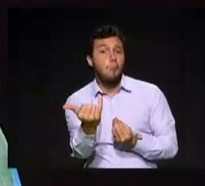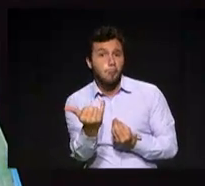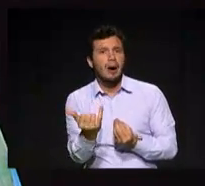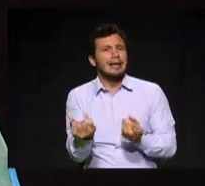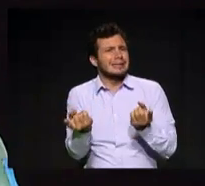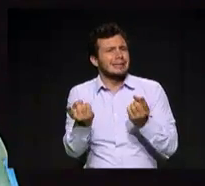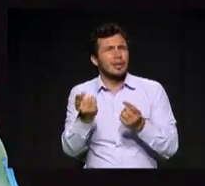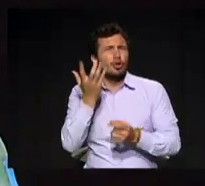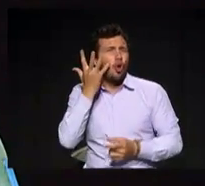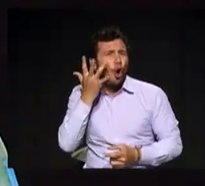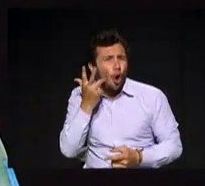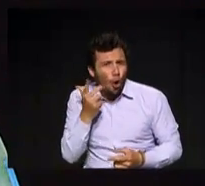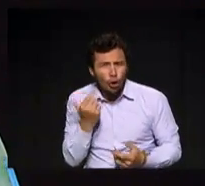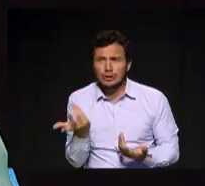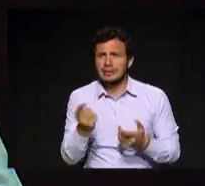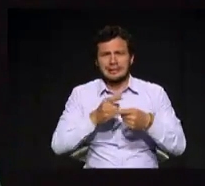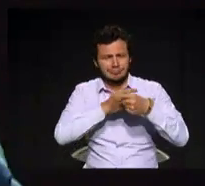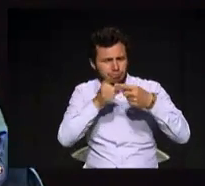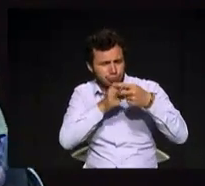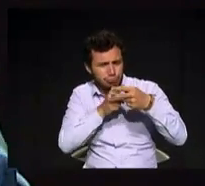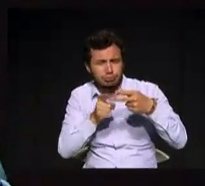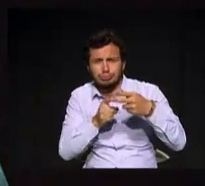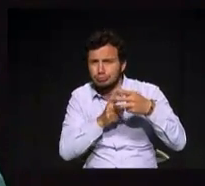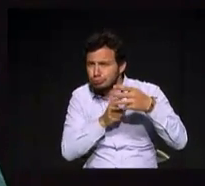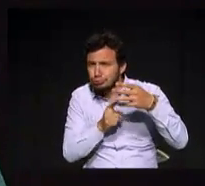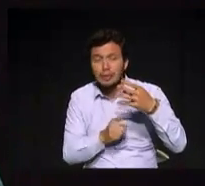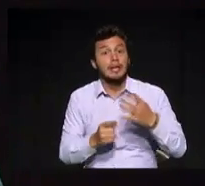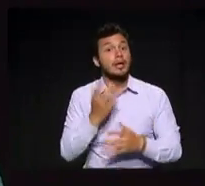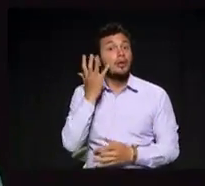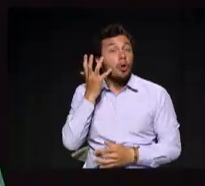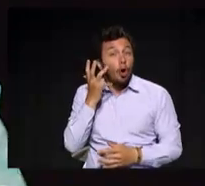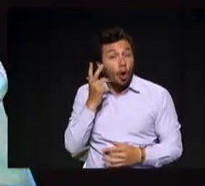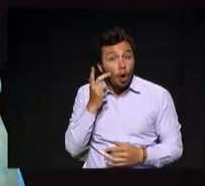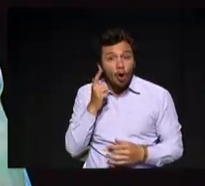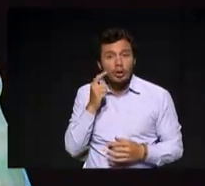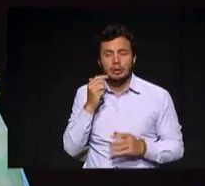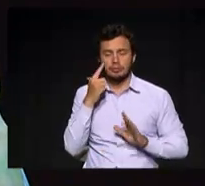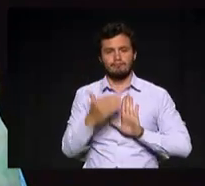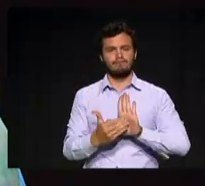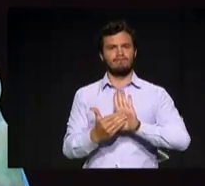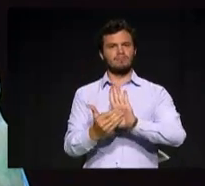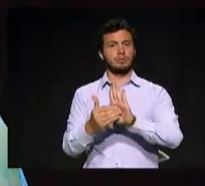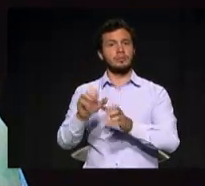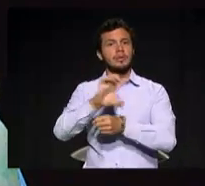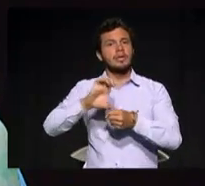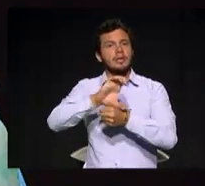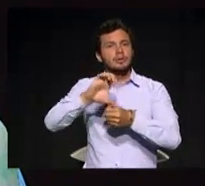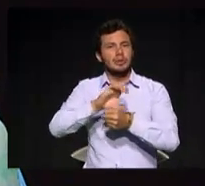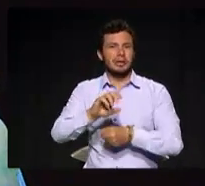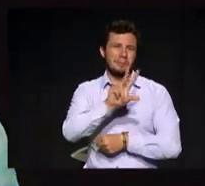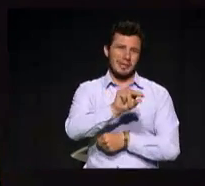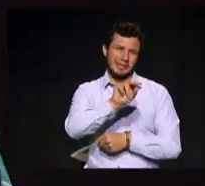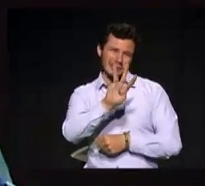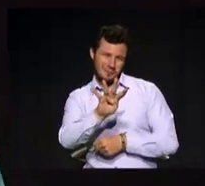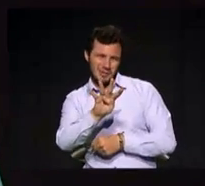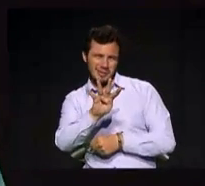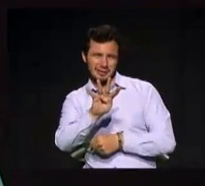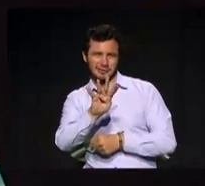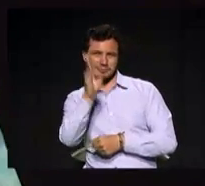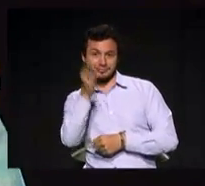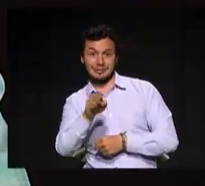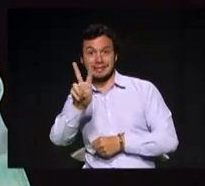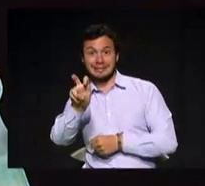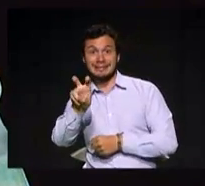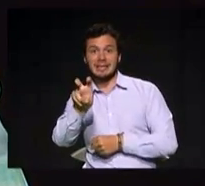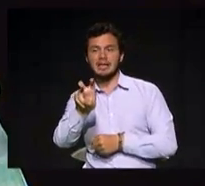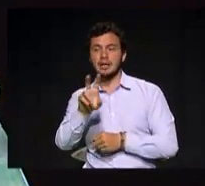perdón 7 días a la semana en la ciudad visible 24/7 presencia del territorio y el hogar